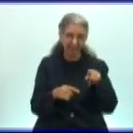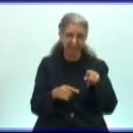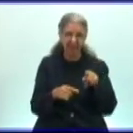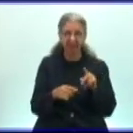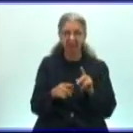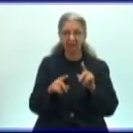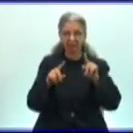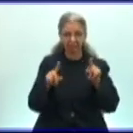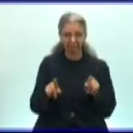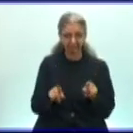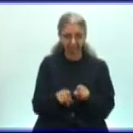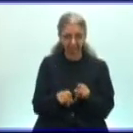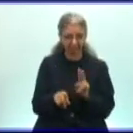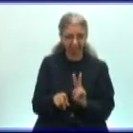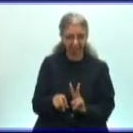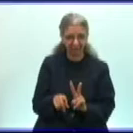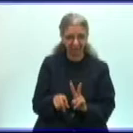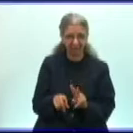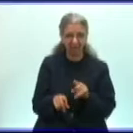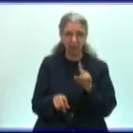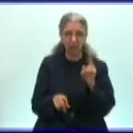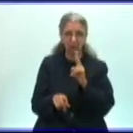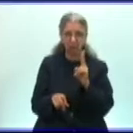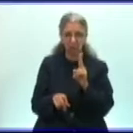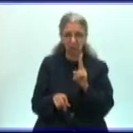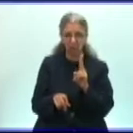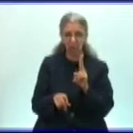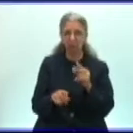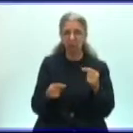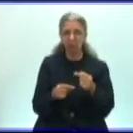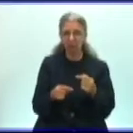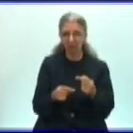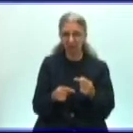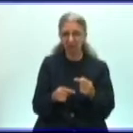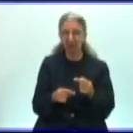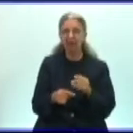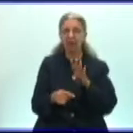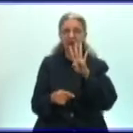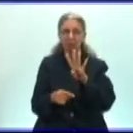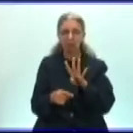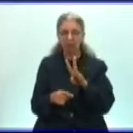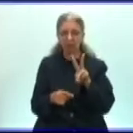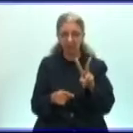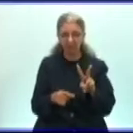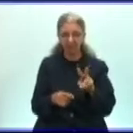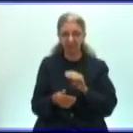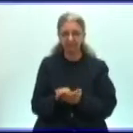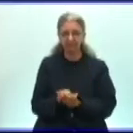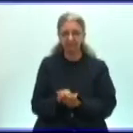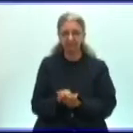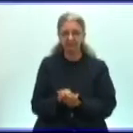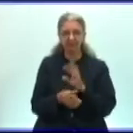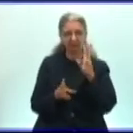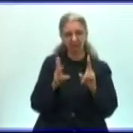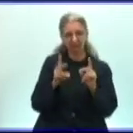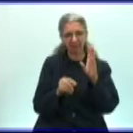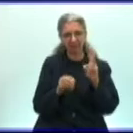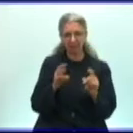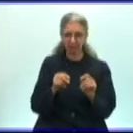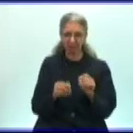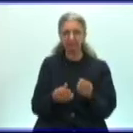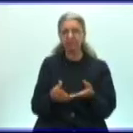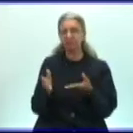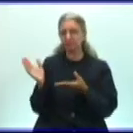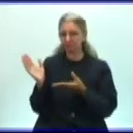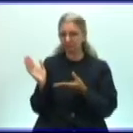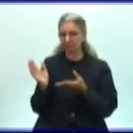el voltaje es de 4 volts. Voltaje que se corresponde con el valor donde está trabajando la fuente. Pero